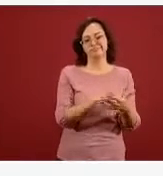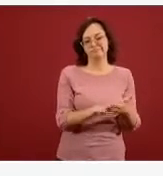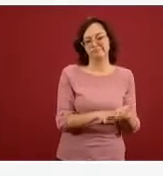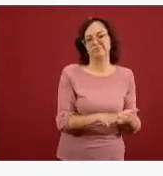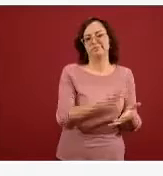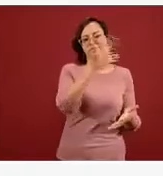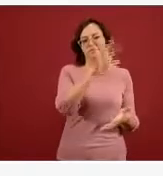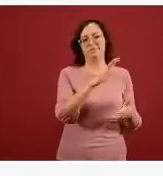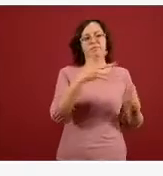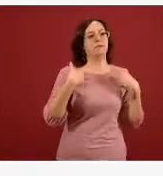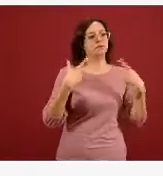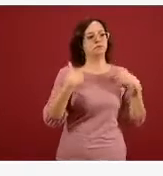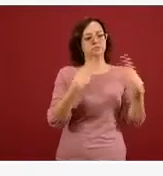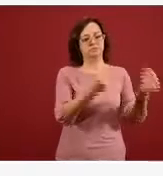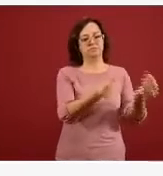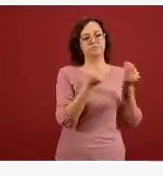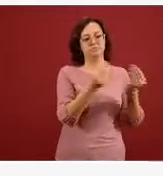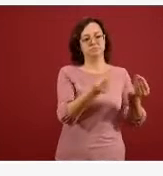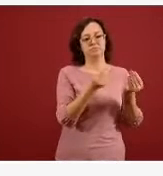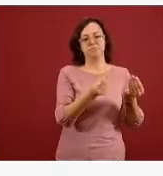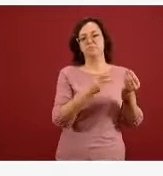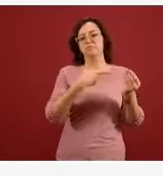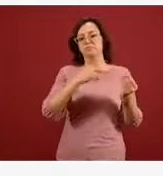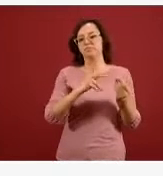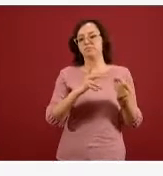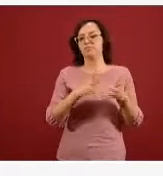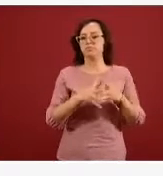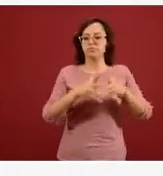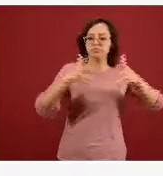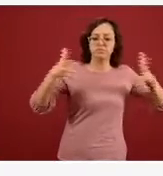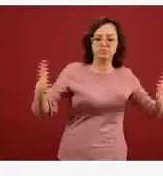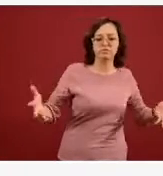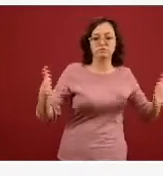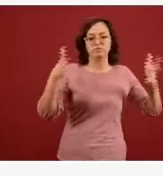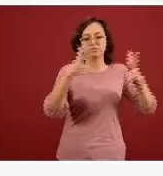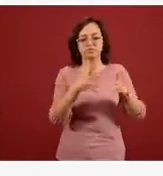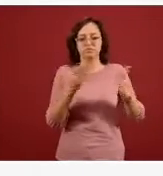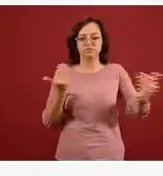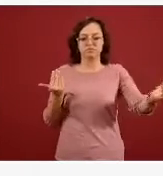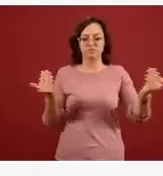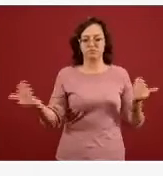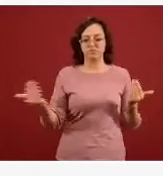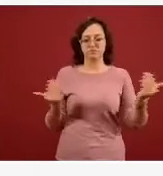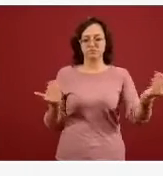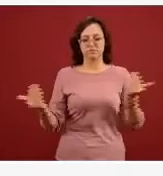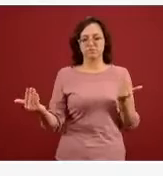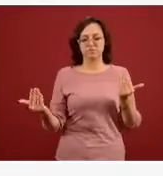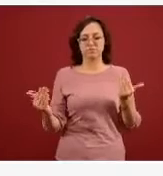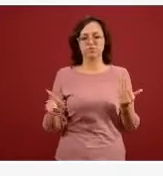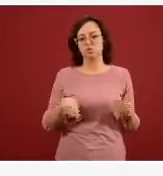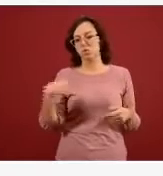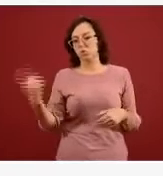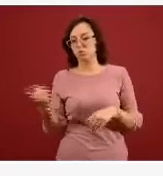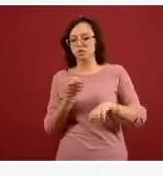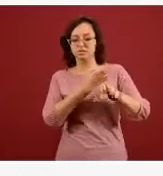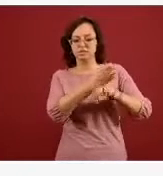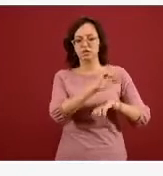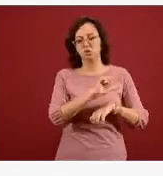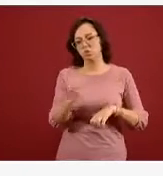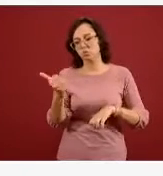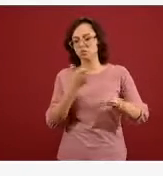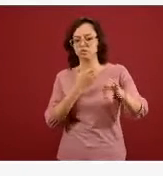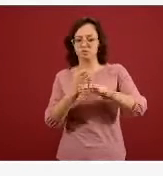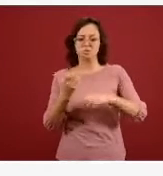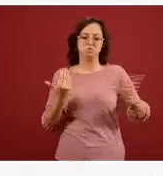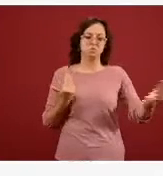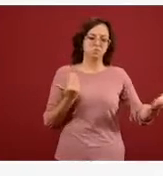donde hay más población, pero cuando lo dividimos por el tamaño de la población, es comparable lo que pasa en un estado con el otro. De modo que